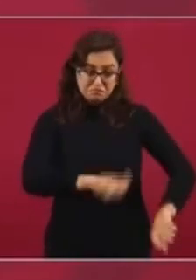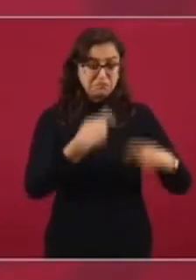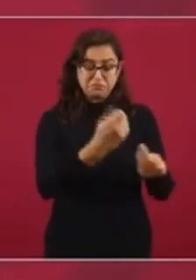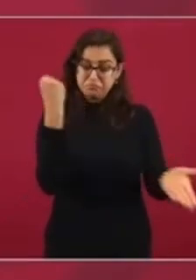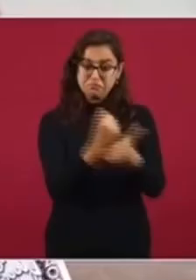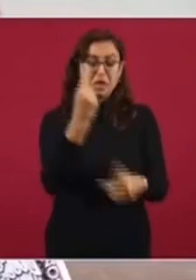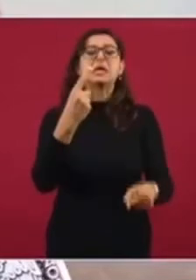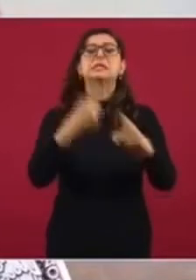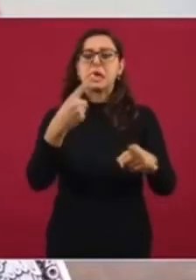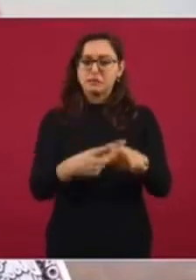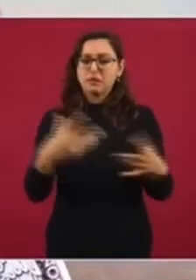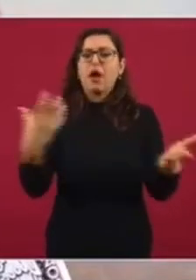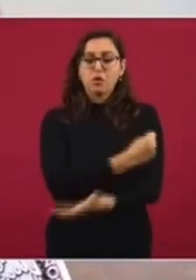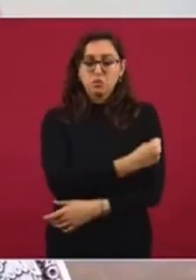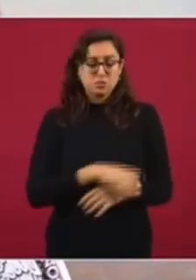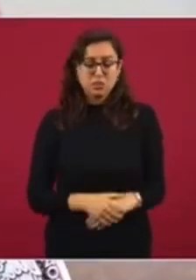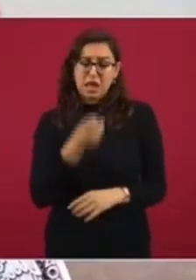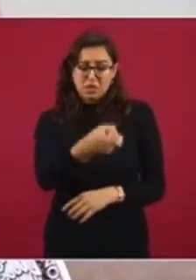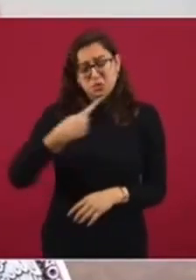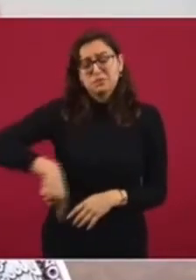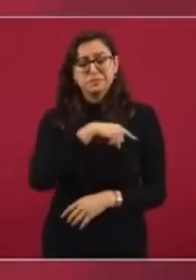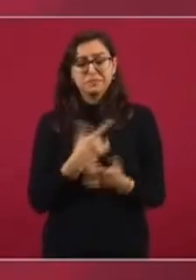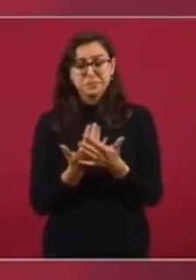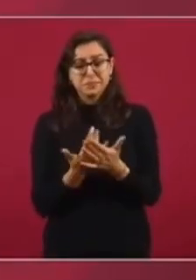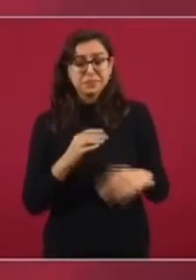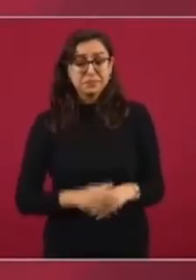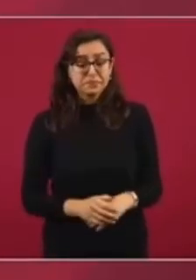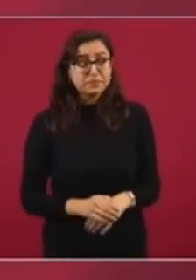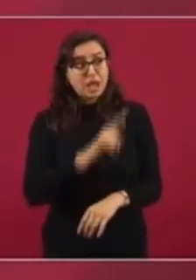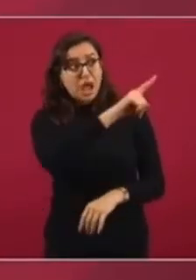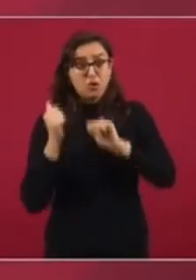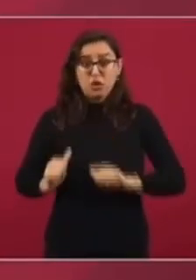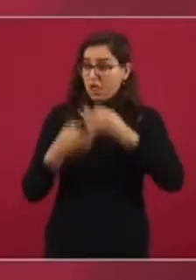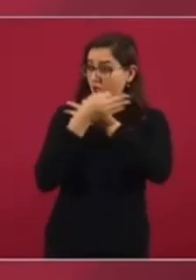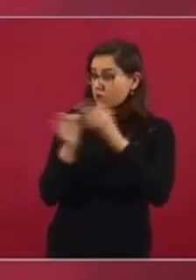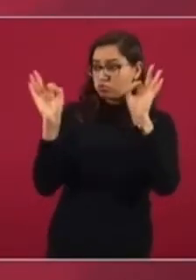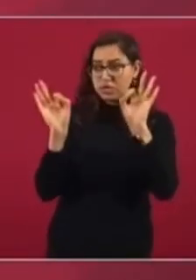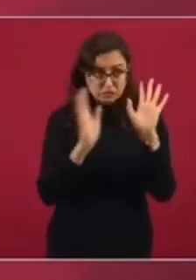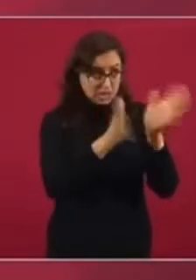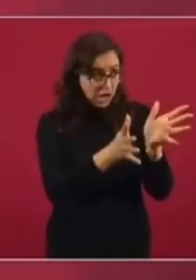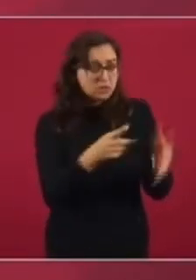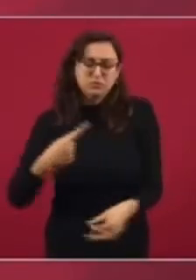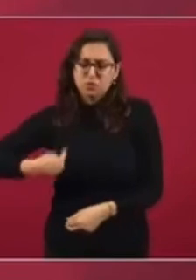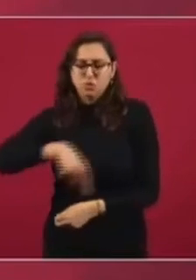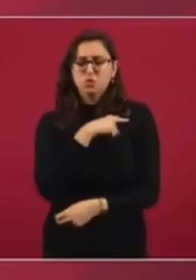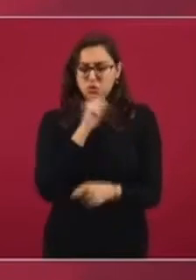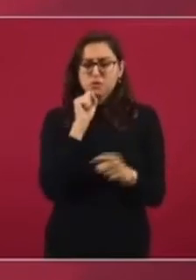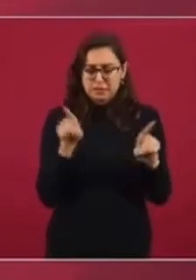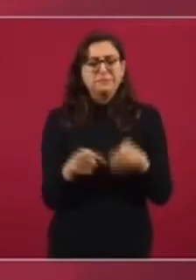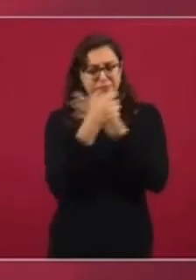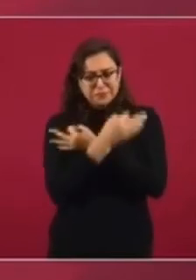el resultado de la elección. Una vez que esto suceda, nosotros ya vamos a